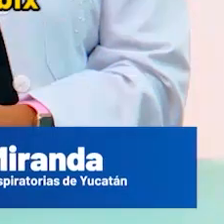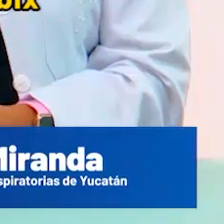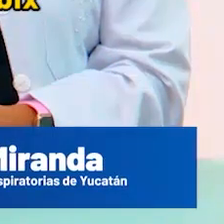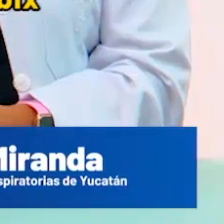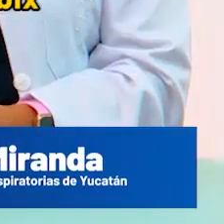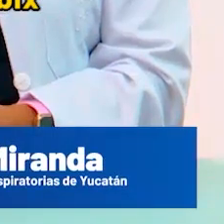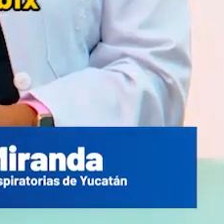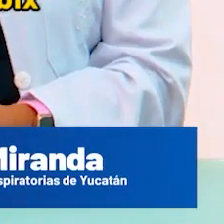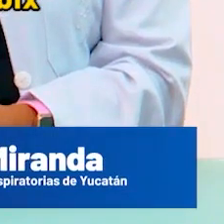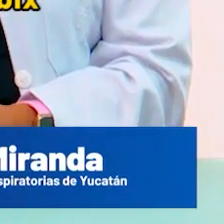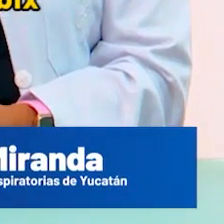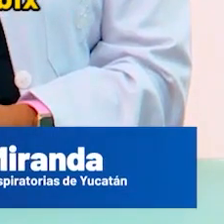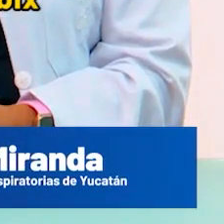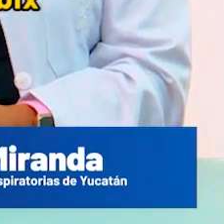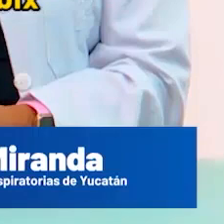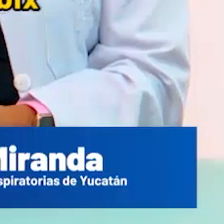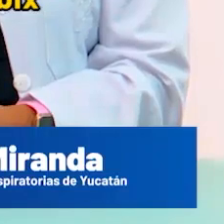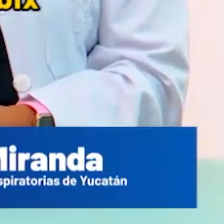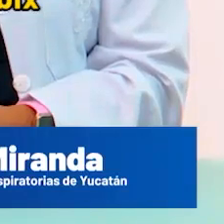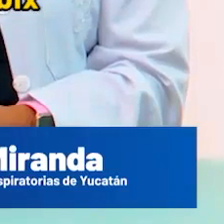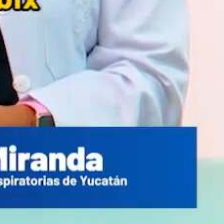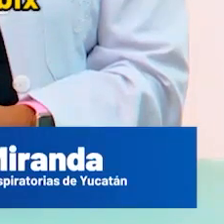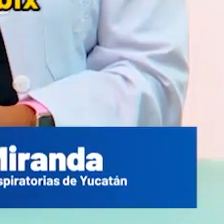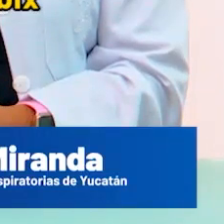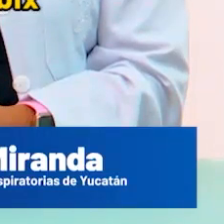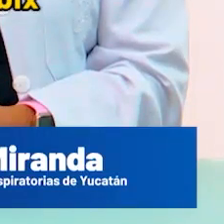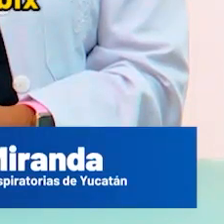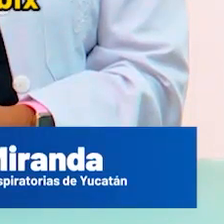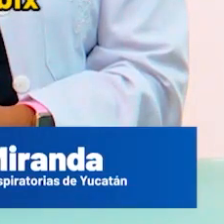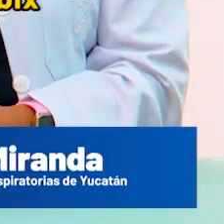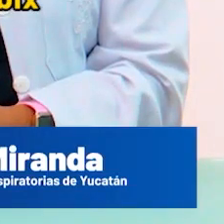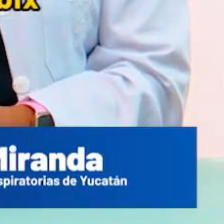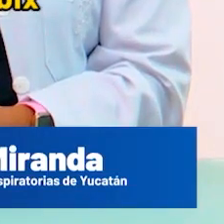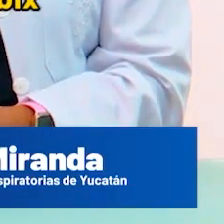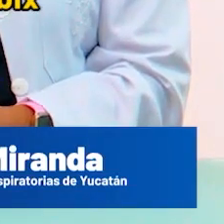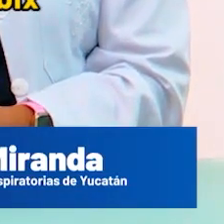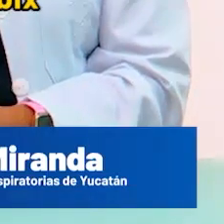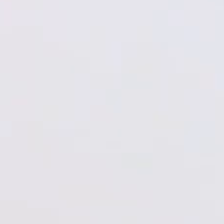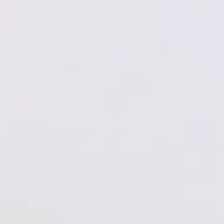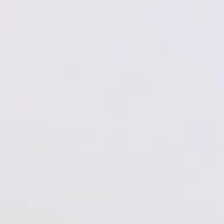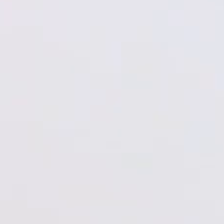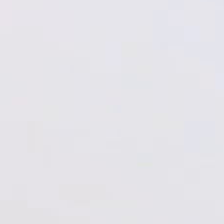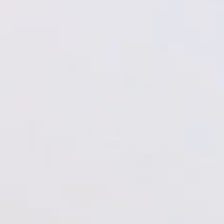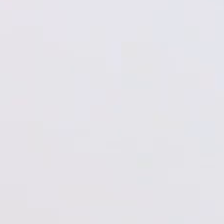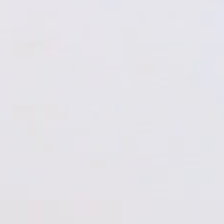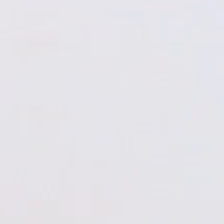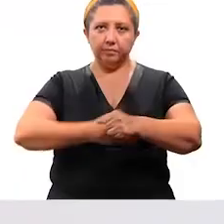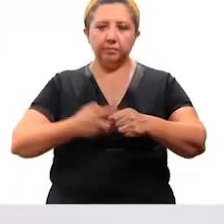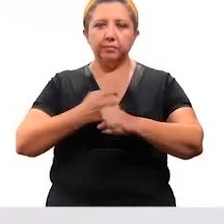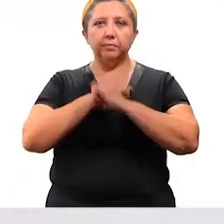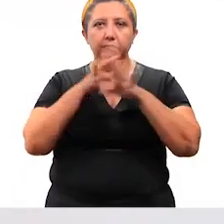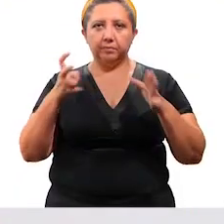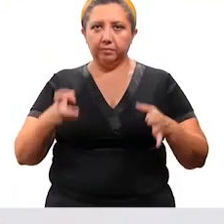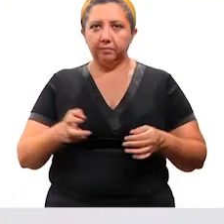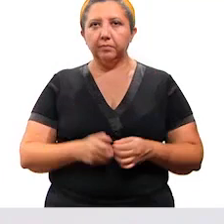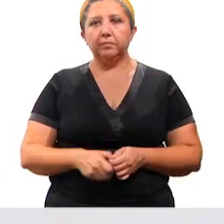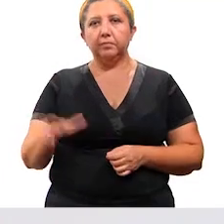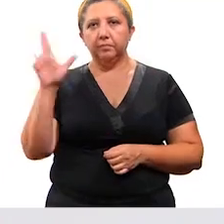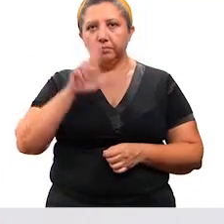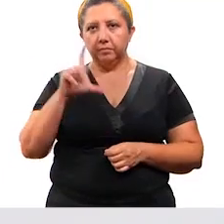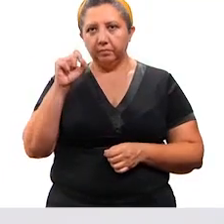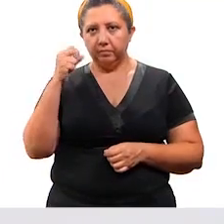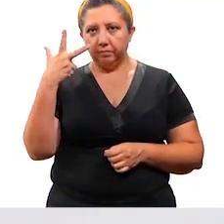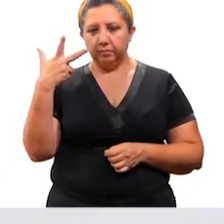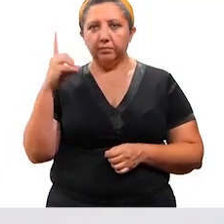Buenas tardes. Nos permitimos dar el informe diario relacionado con el COVID-19. Adelante, doctora. Gracias, doctora. Buenas tardes. Este es el parte médico de este